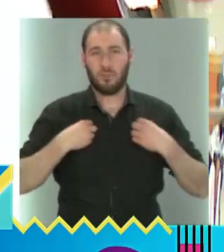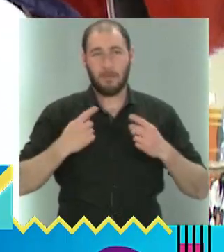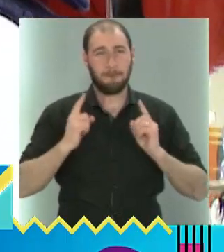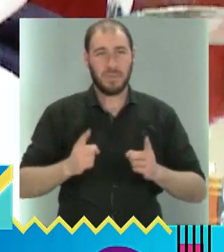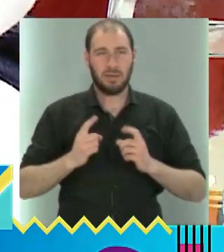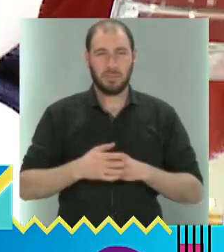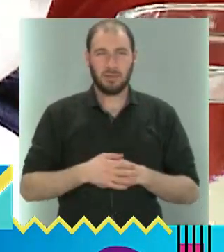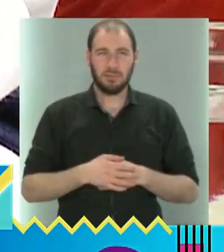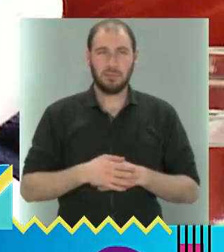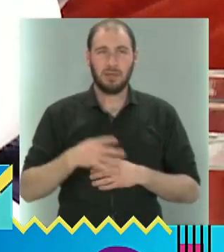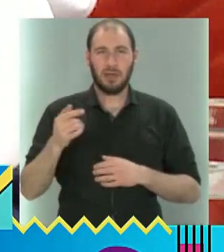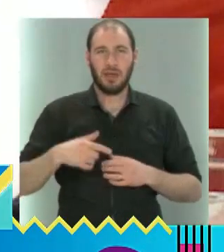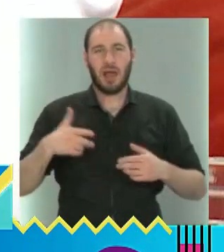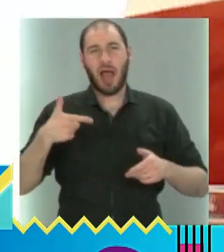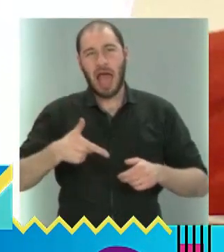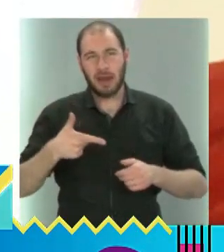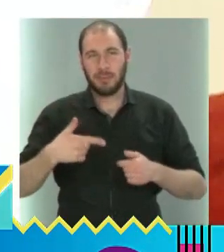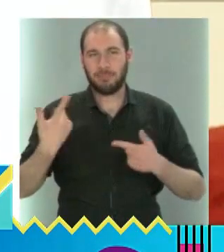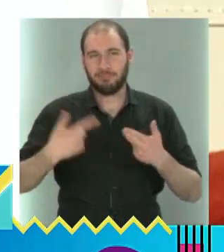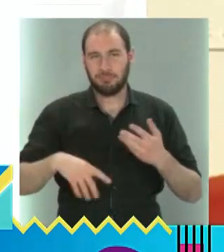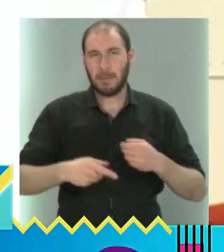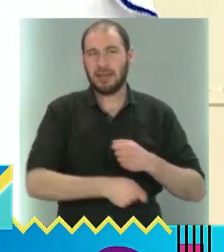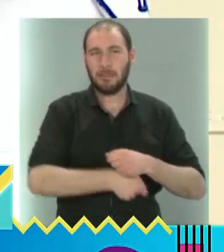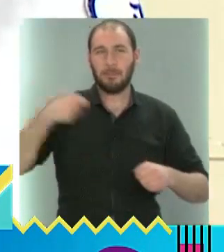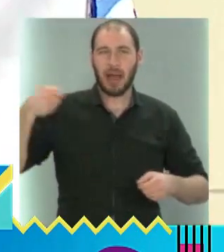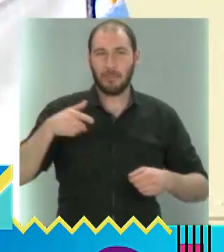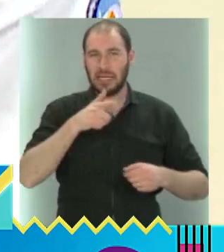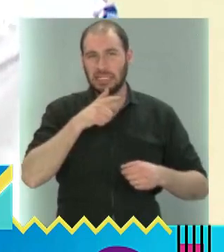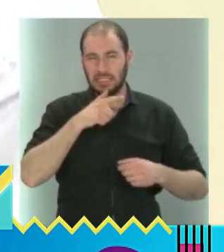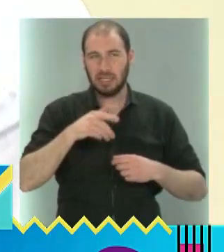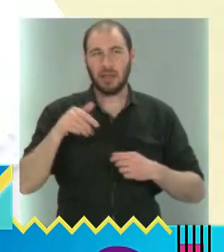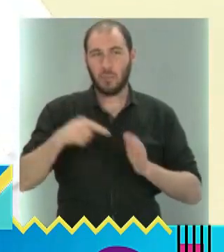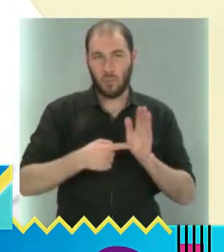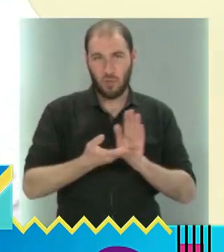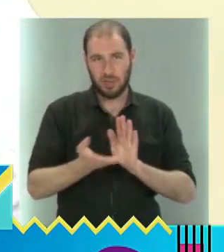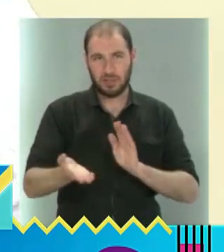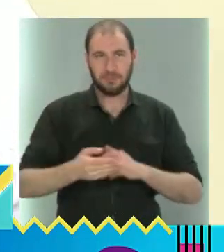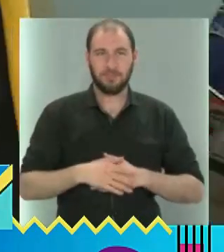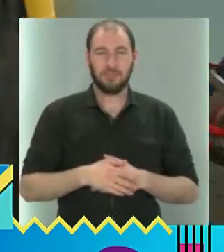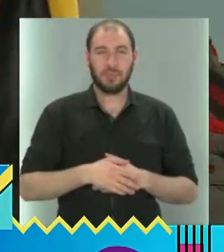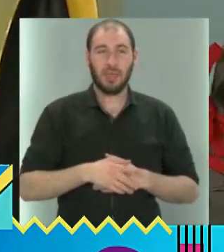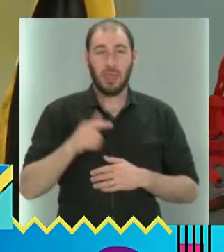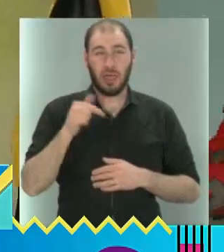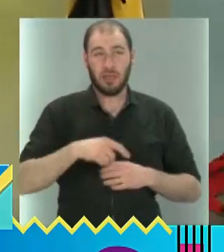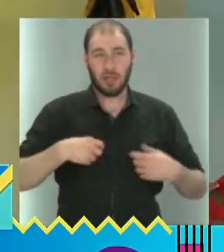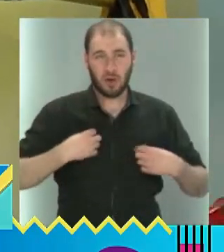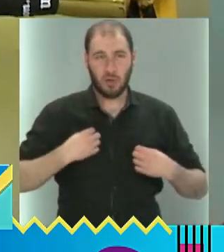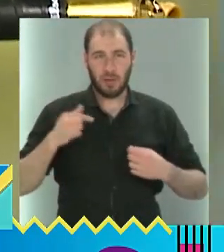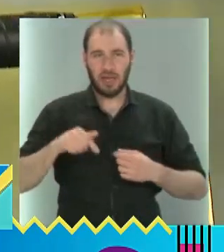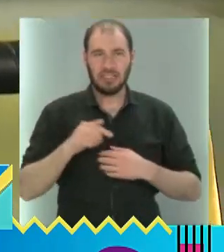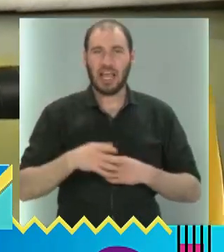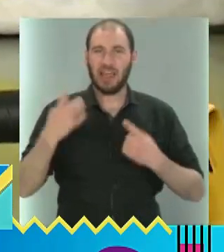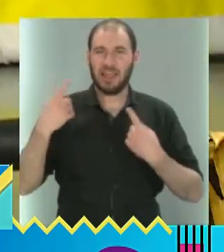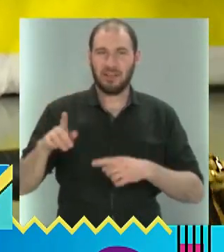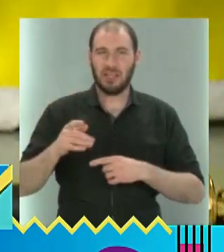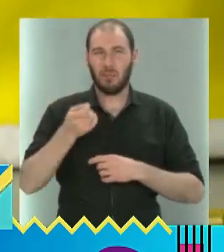uniforme. Por supuesto, con su arma, sable parecido a ese que se muestra allí. Y este uniforme, a